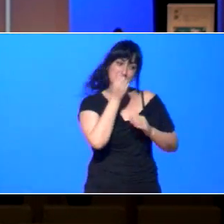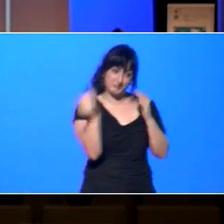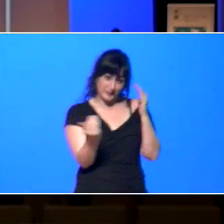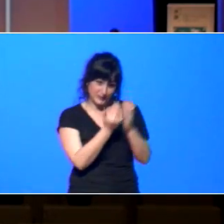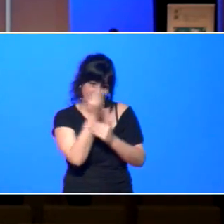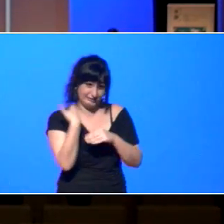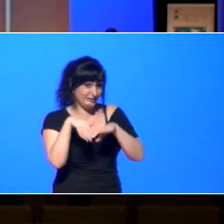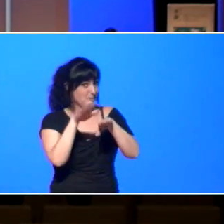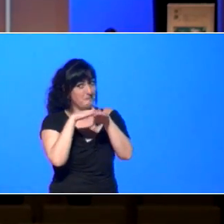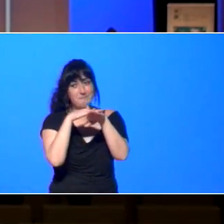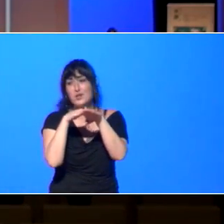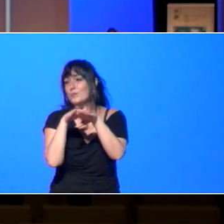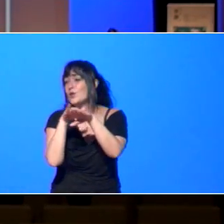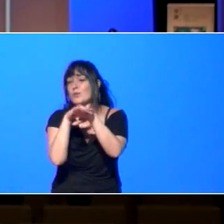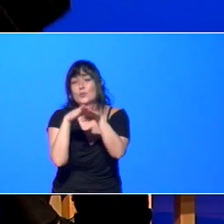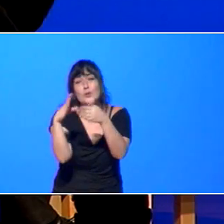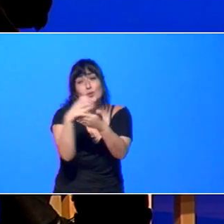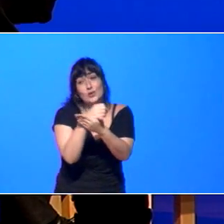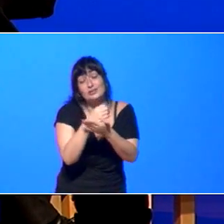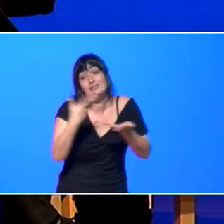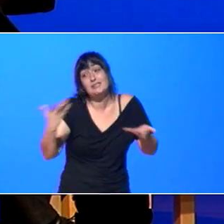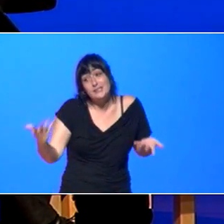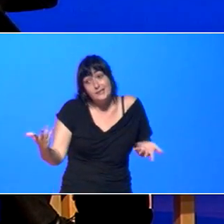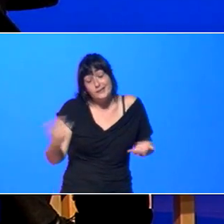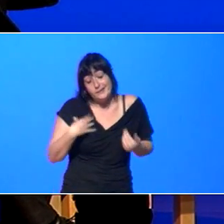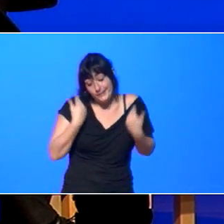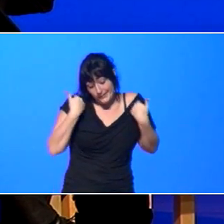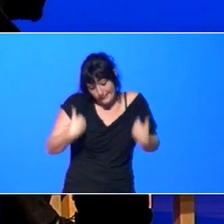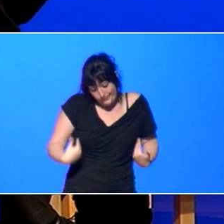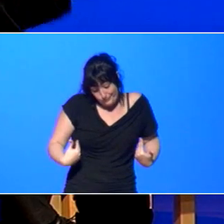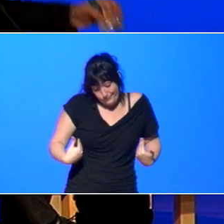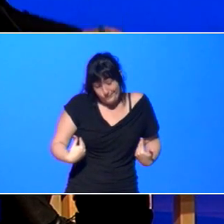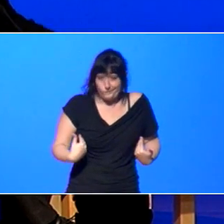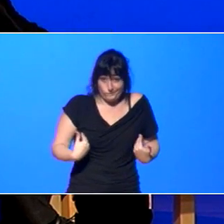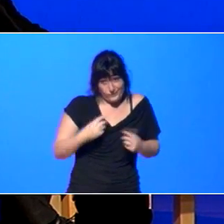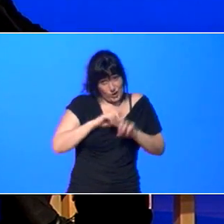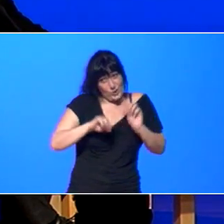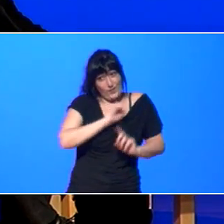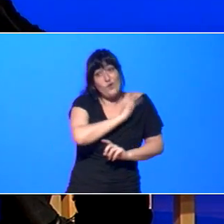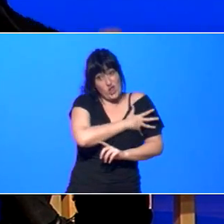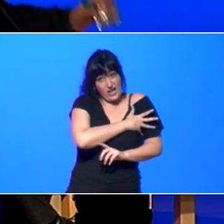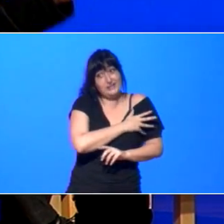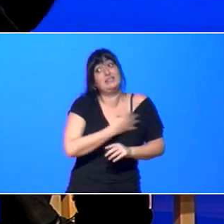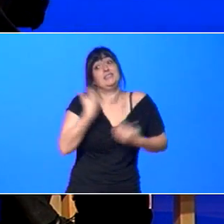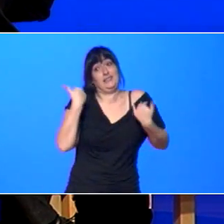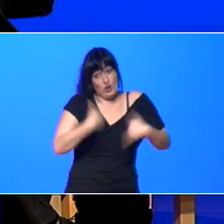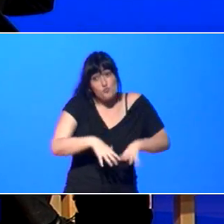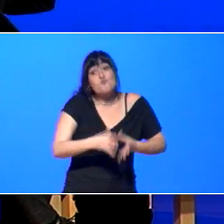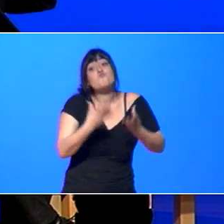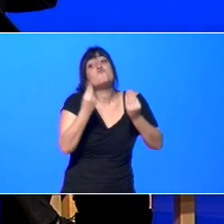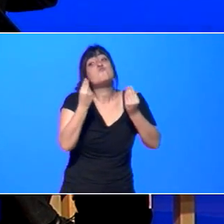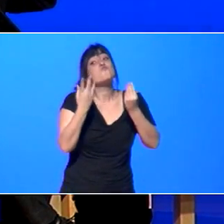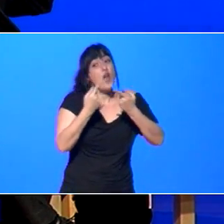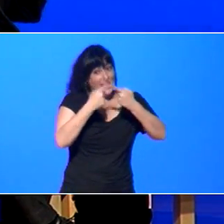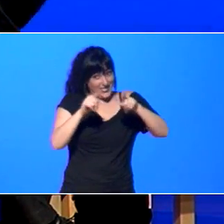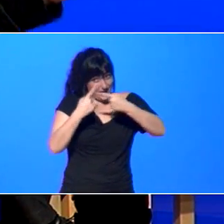Perdón, mil perdones a todo el mundo, pero esto es lo que tiene ser diverso funcional, muy diverso funcional, y bueno, pues me ha costado